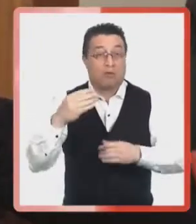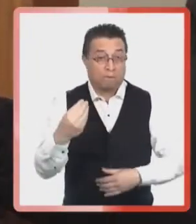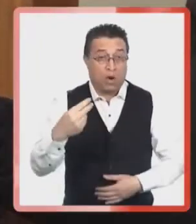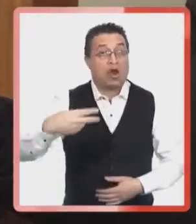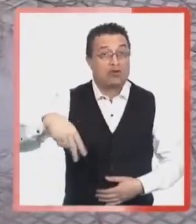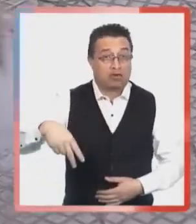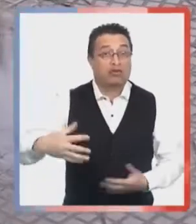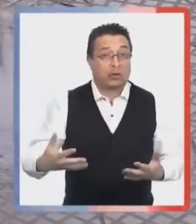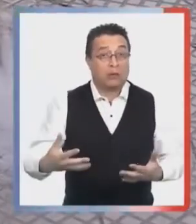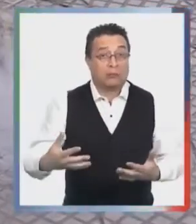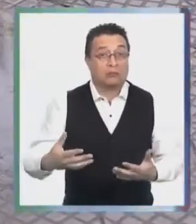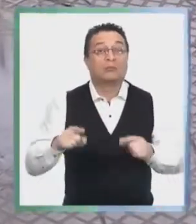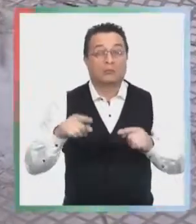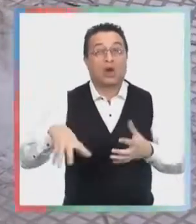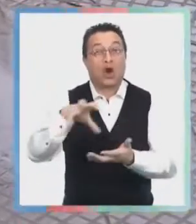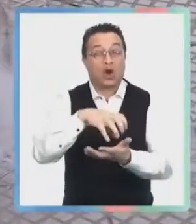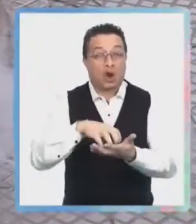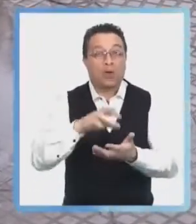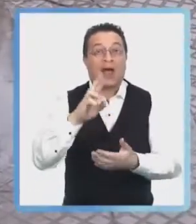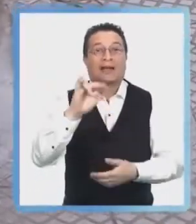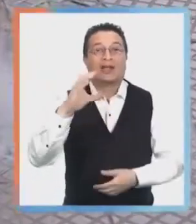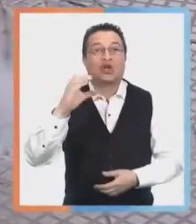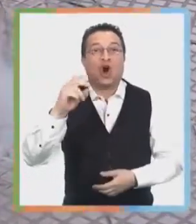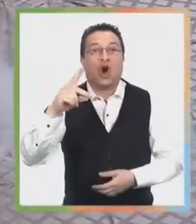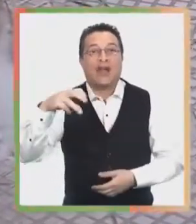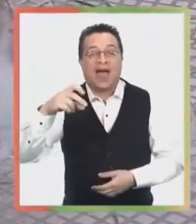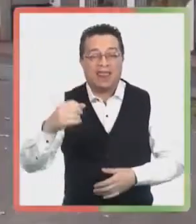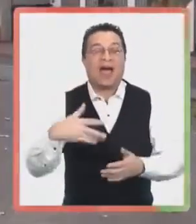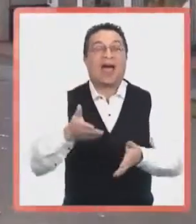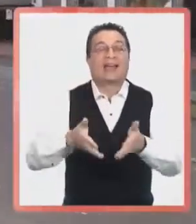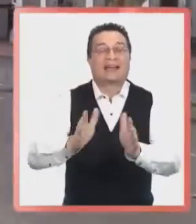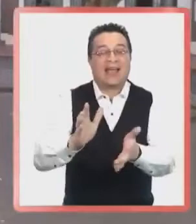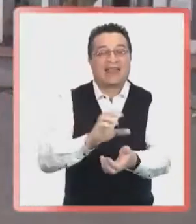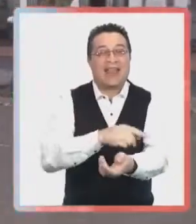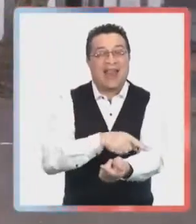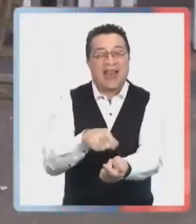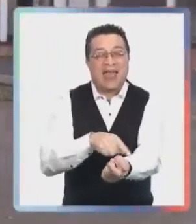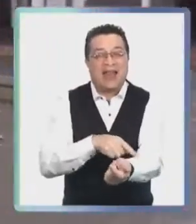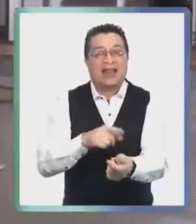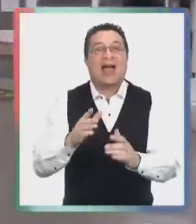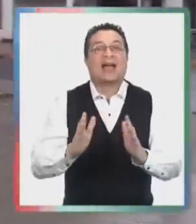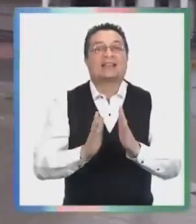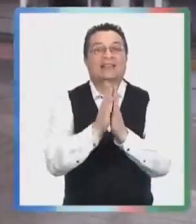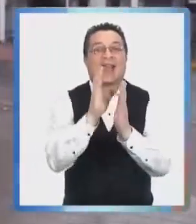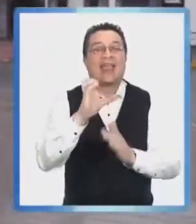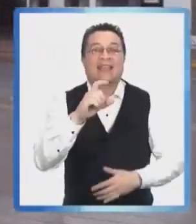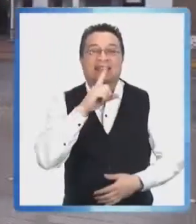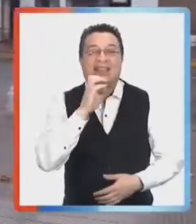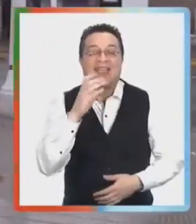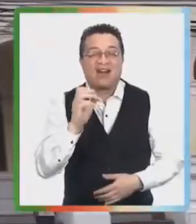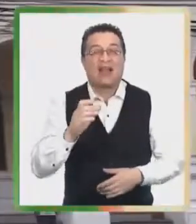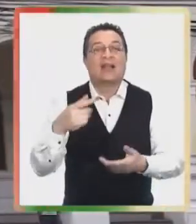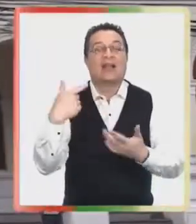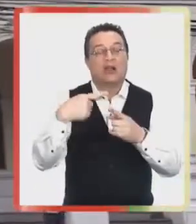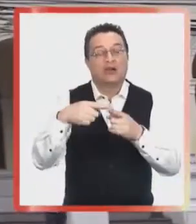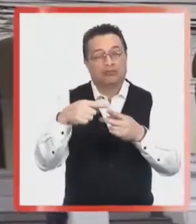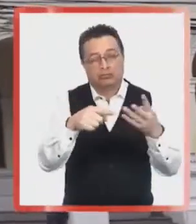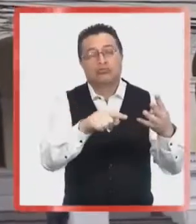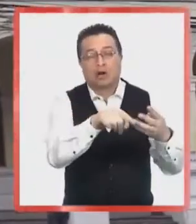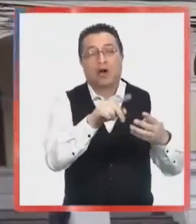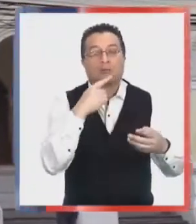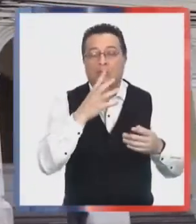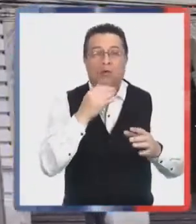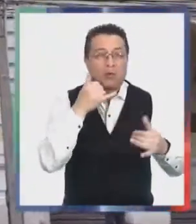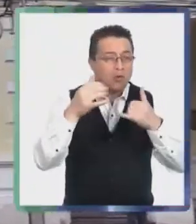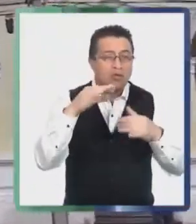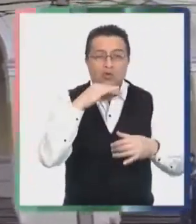es una buena noticia. En cuanto a las comunas de Rinconada, Calle Larga, San Esteban y Los Andes, no hubo situaciones complejas que